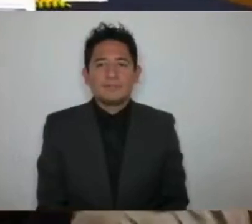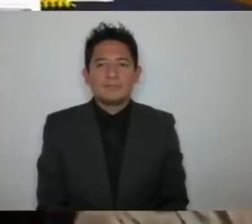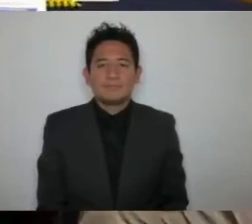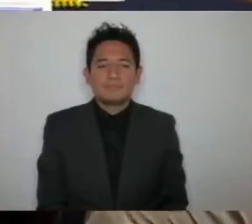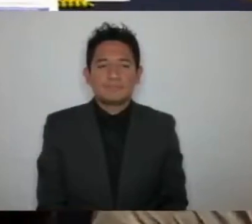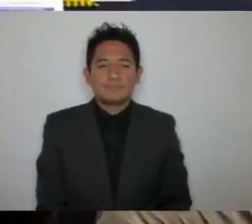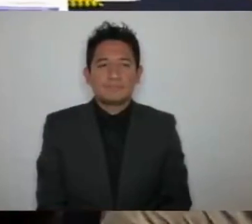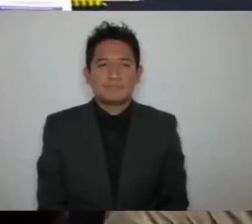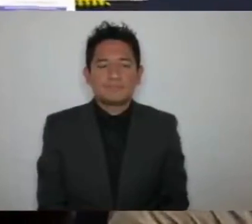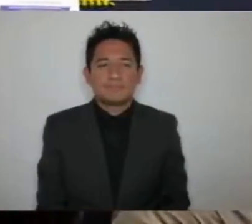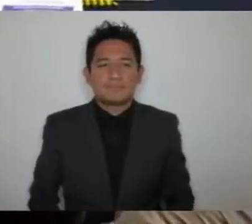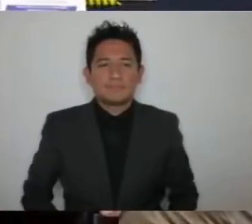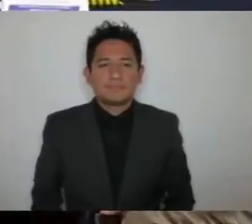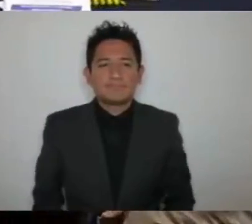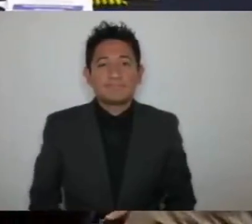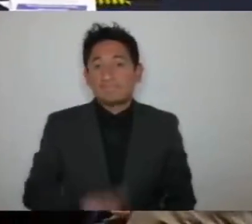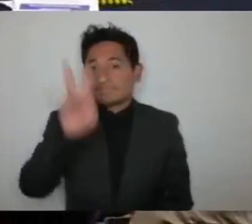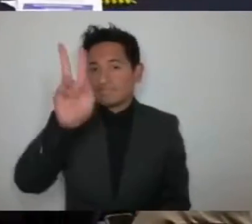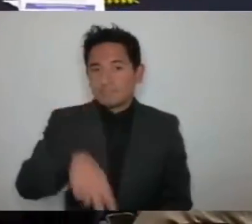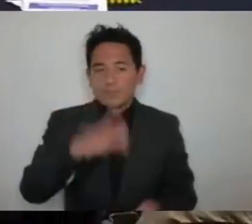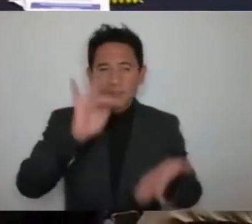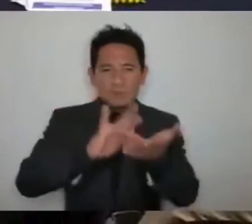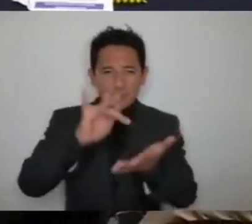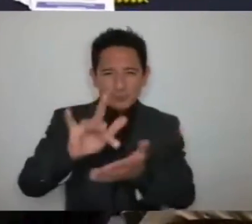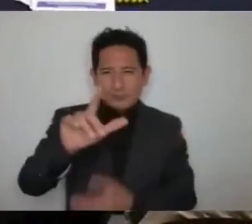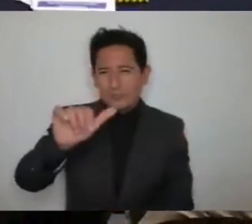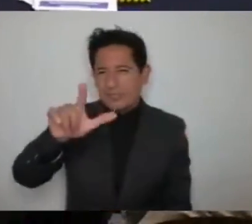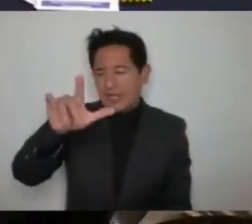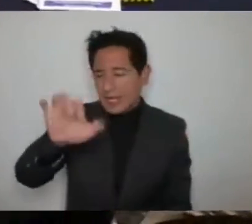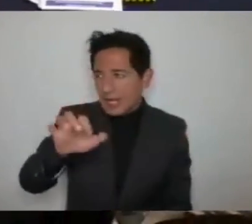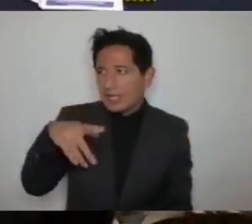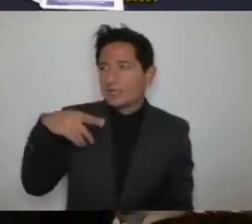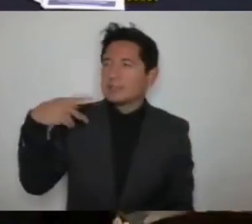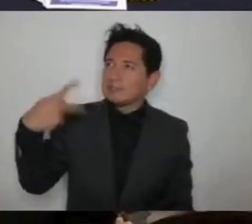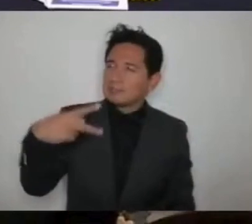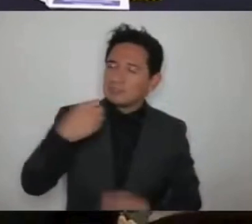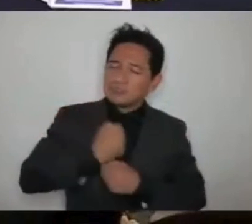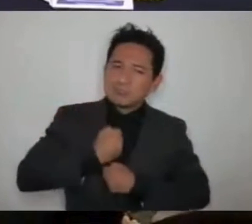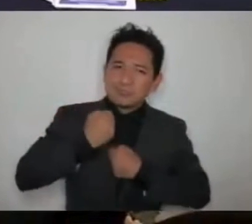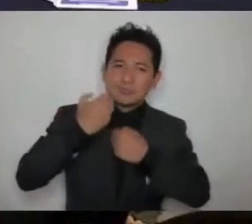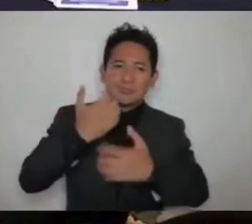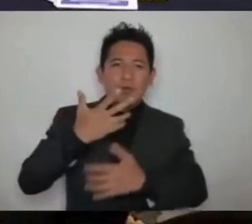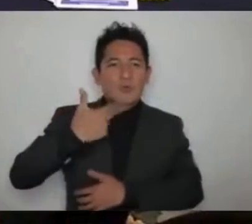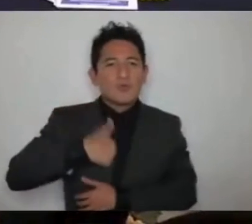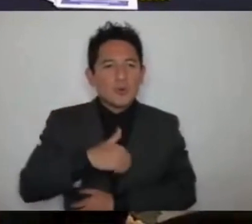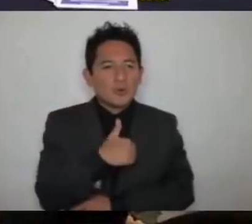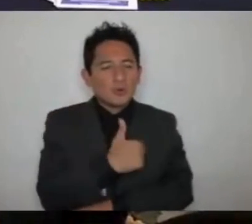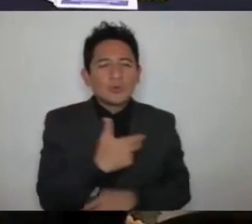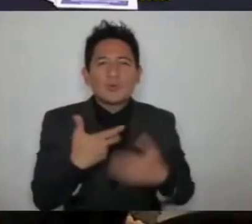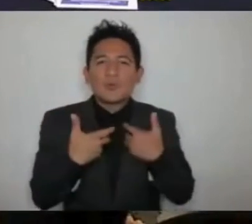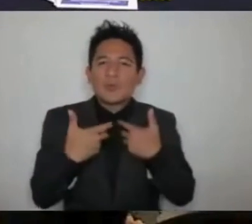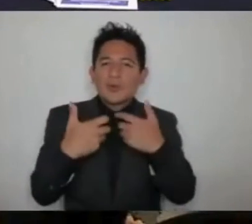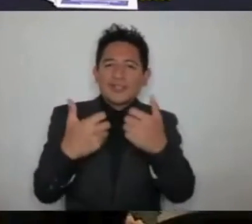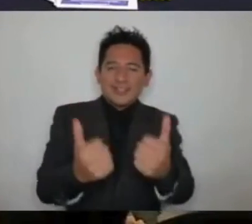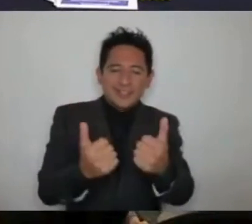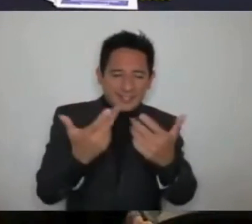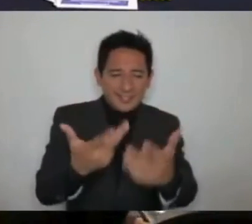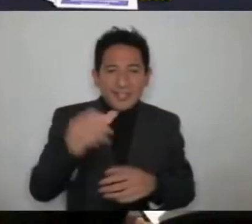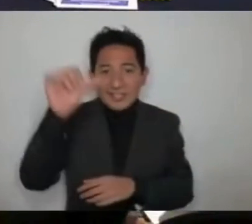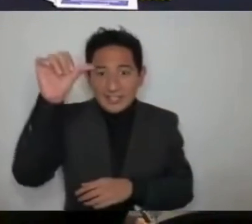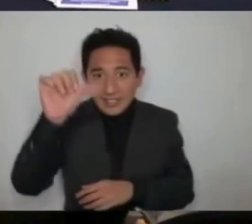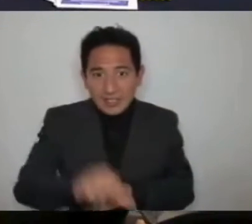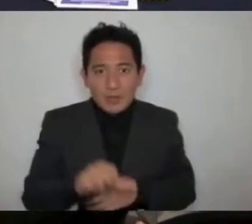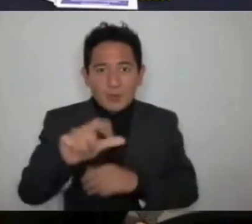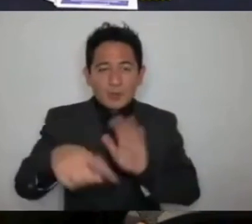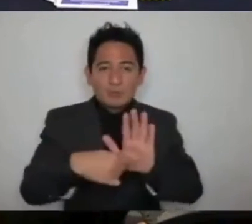gracias muchas gracias Ale creo que tus palabras nos permiten enmarcar esta presentación no Y esta realización